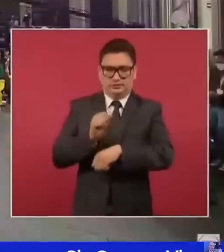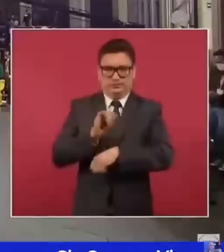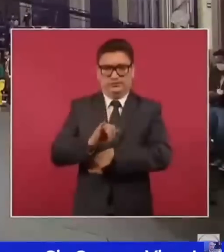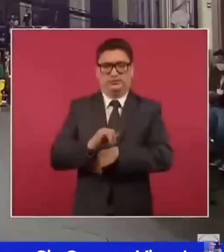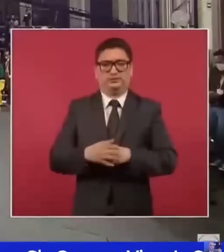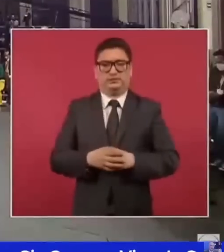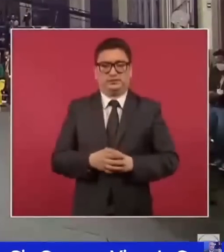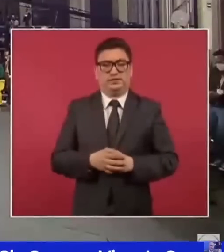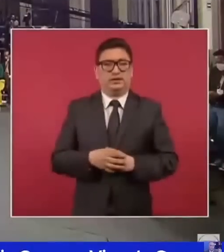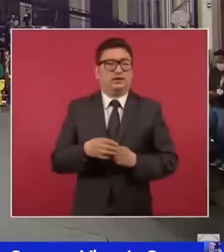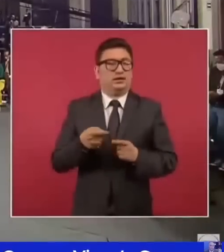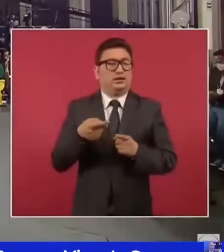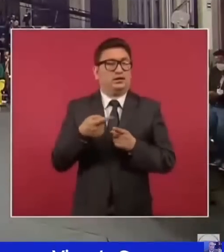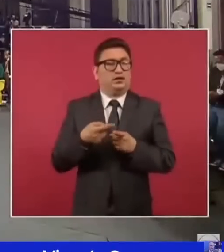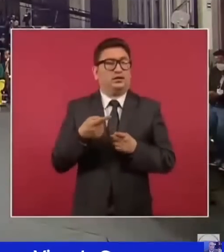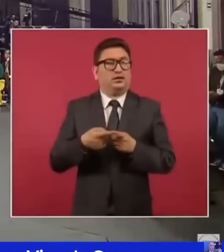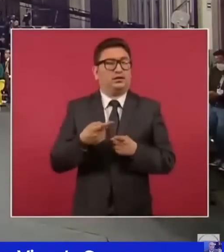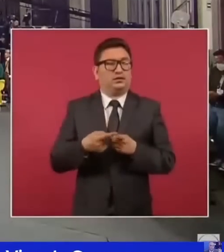a los